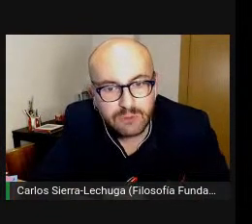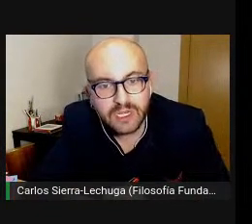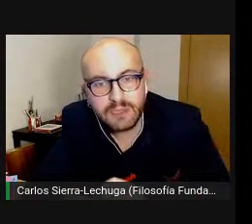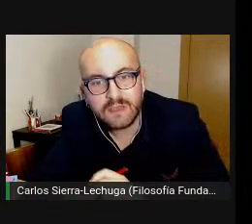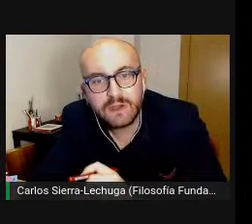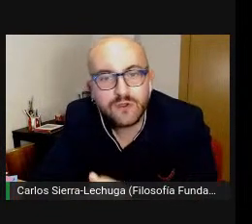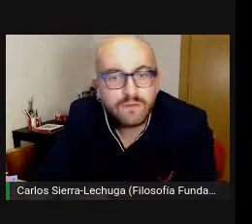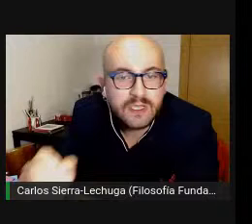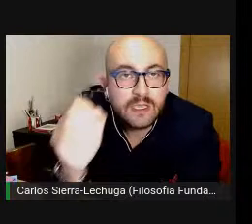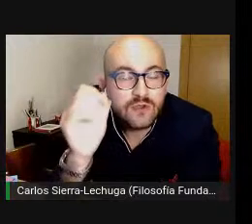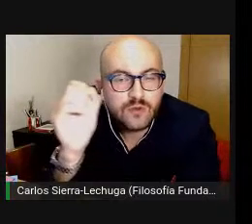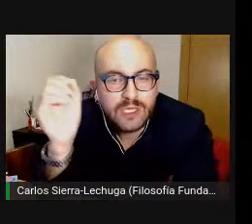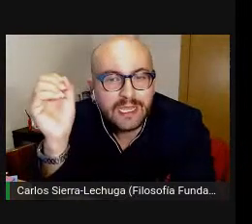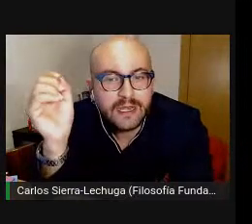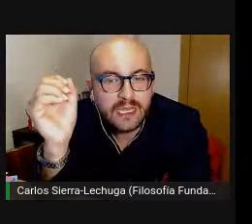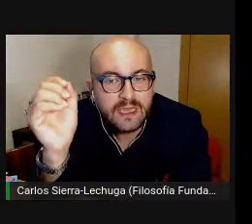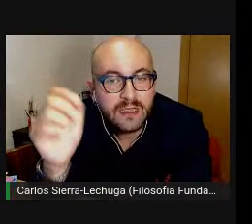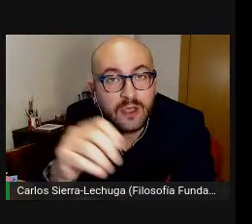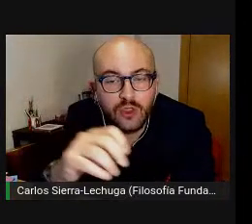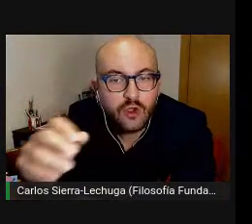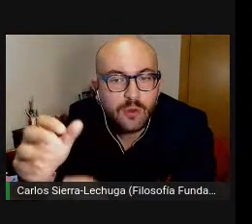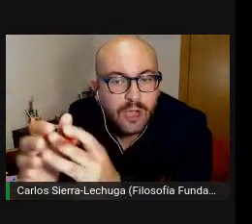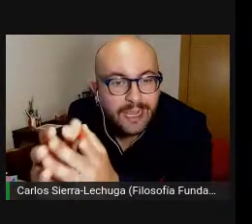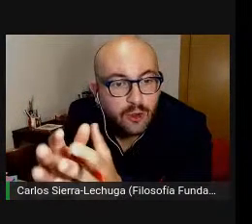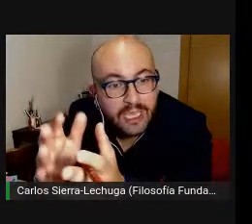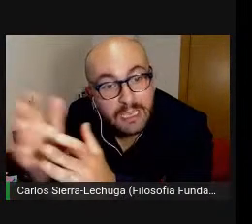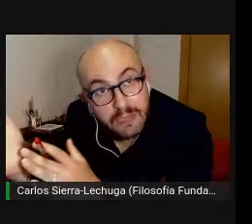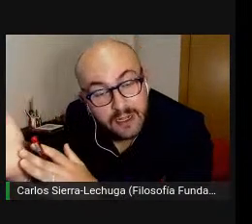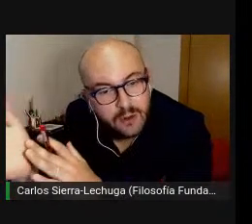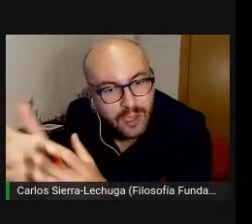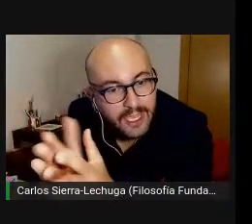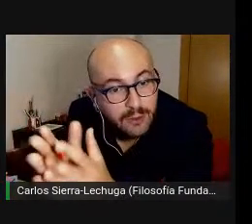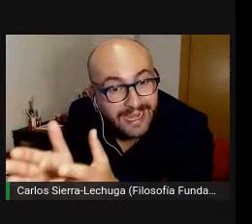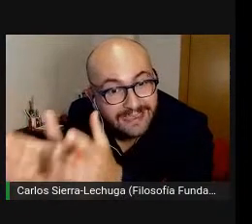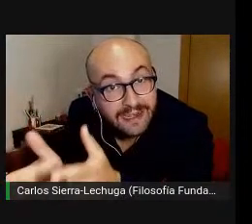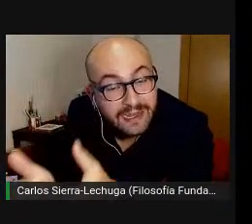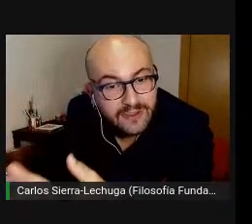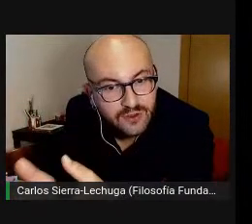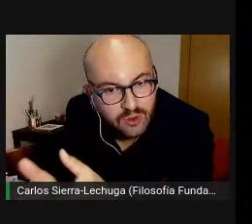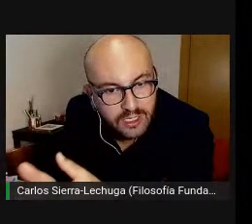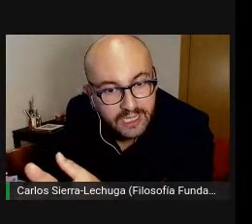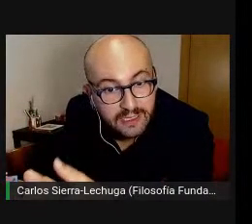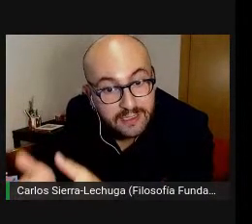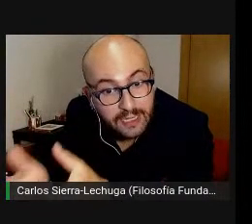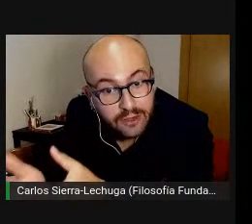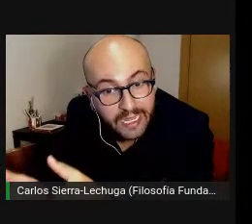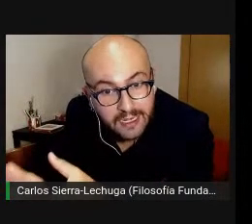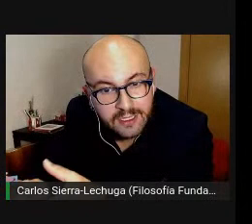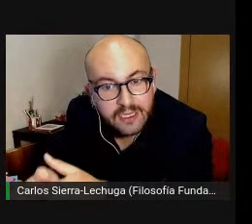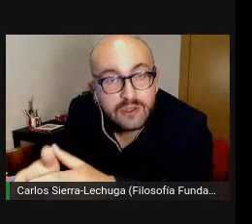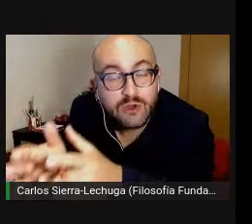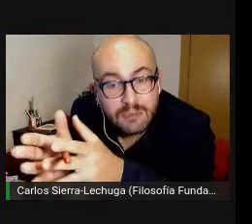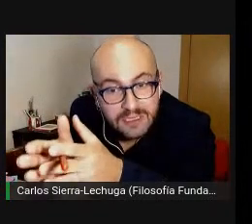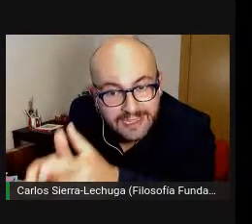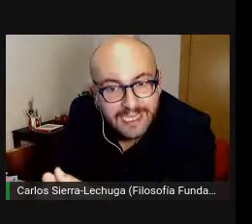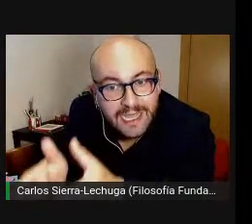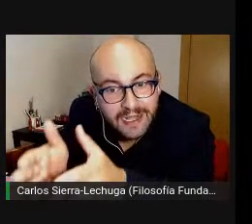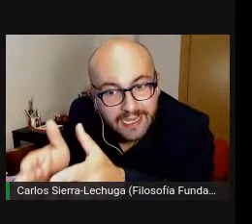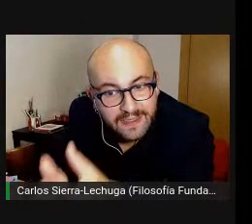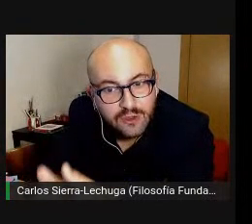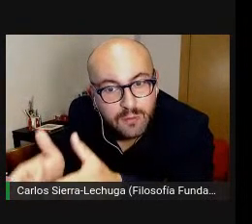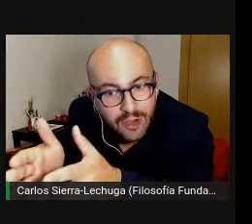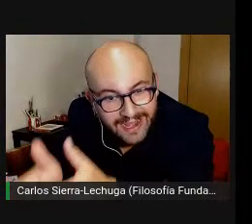requiere una herramienta filosófica que estudia la realidad no como algo ni perro ajeno a las redes concretas a lo real sino que